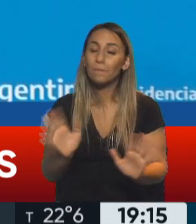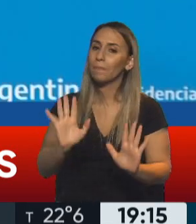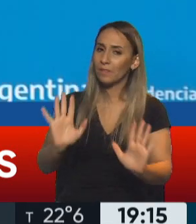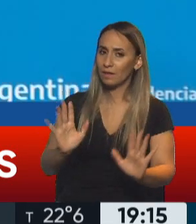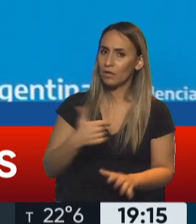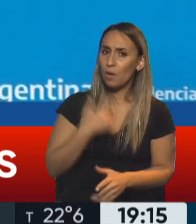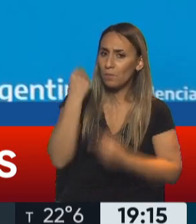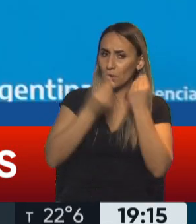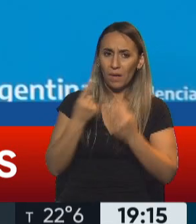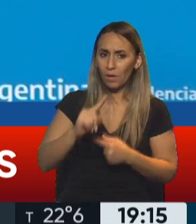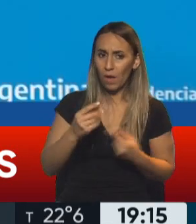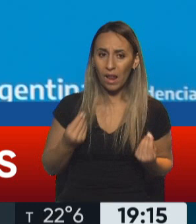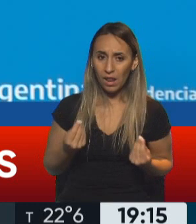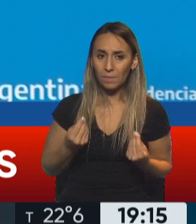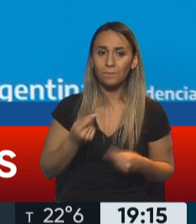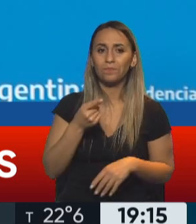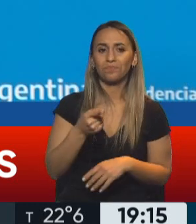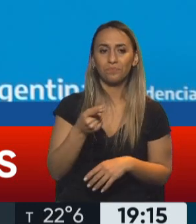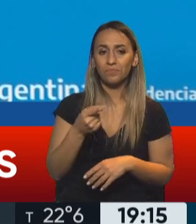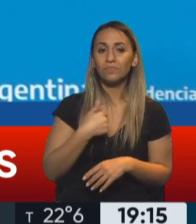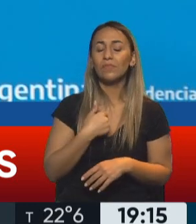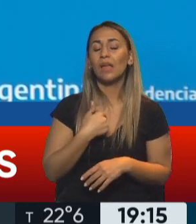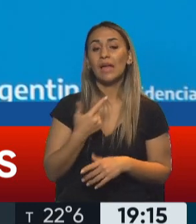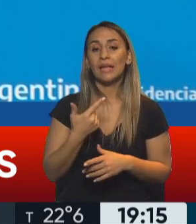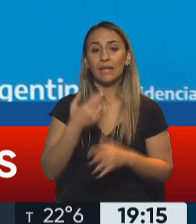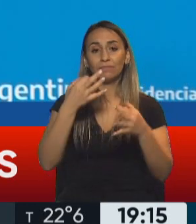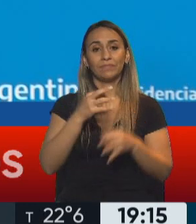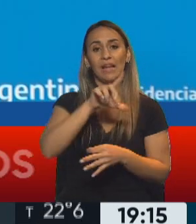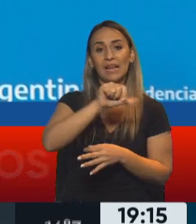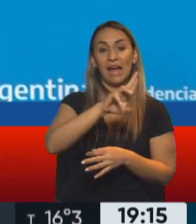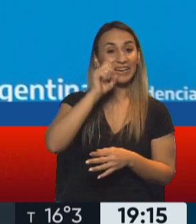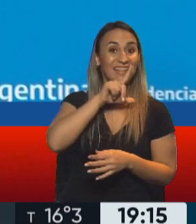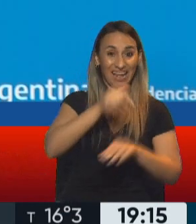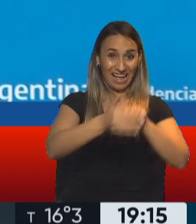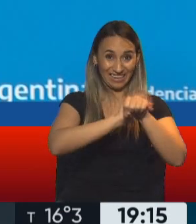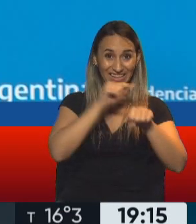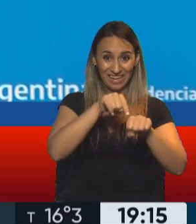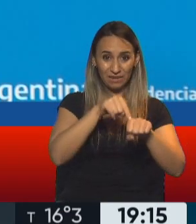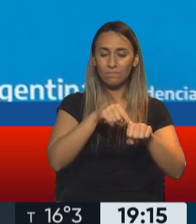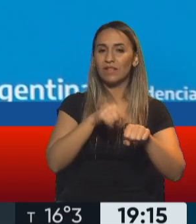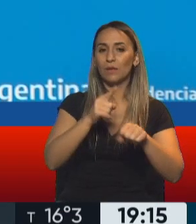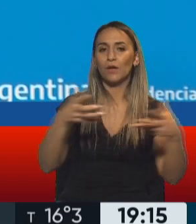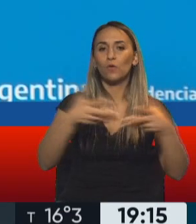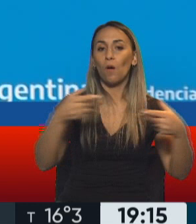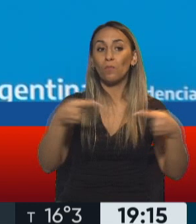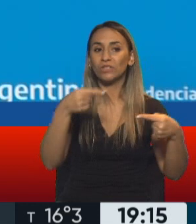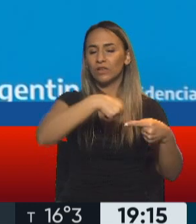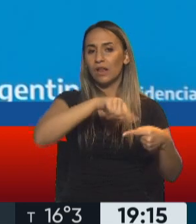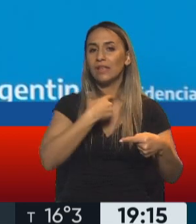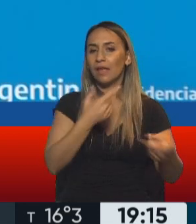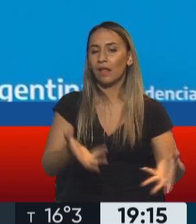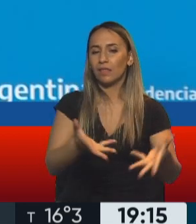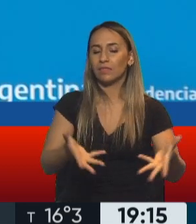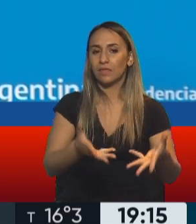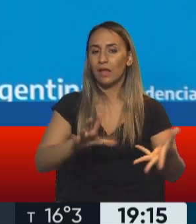es que la oposición y la oposición política en este caso, y en este caso Horacio Rodríguez Larreta, estén tratando de generar algo que le puede hacer mucho daño